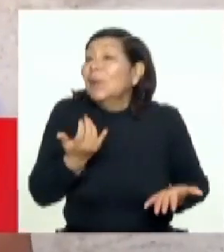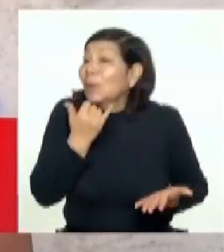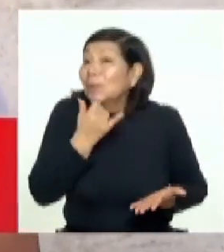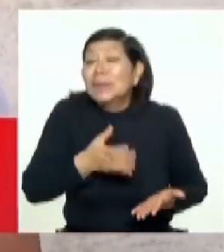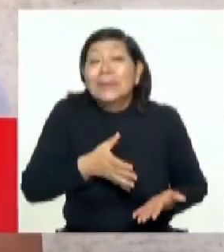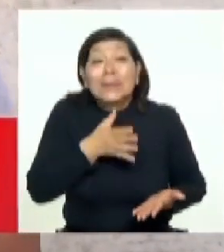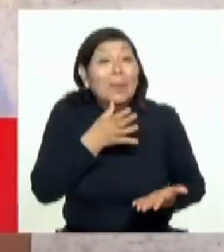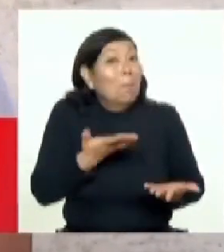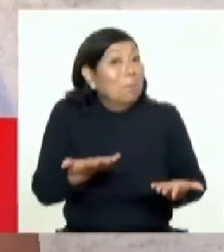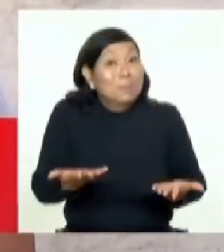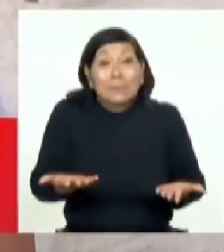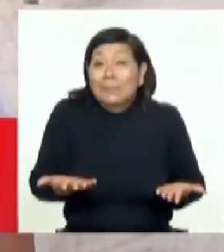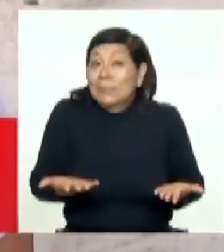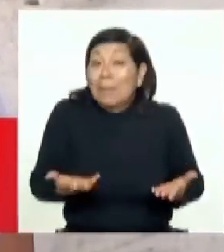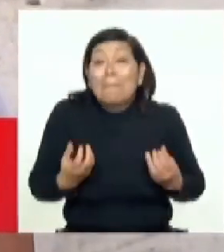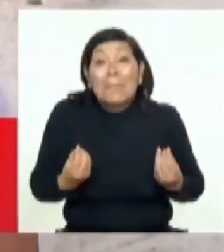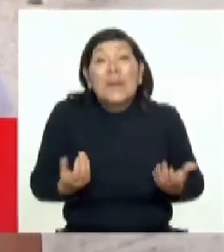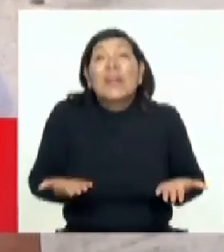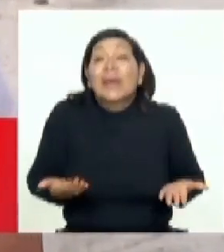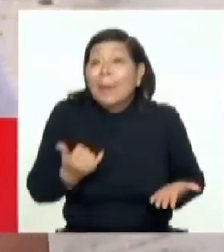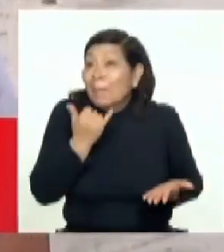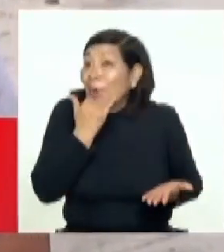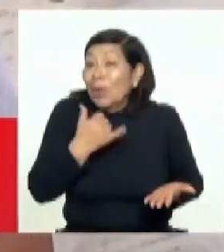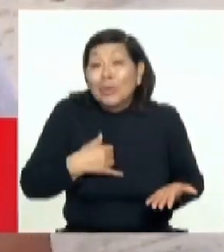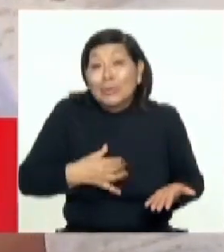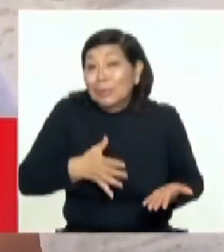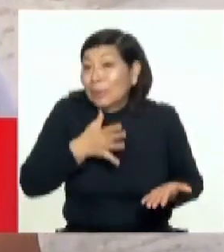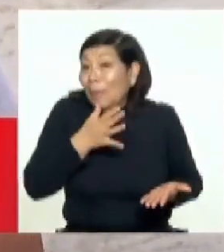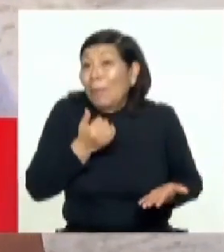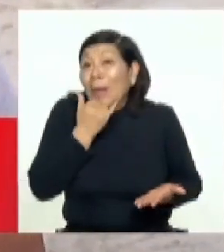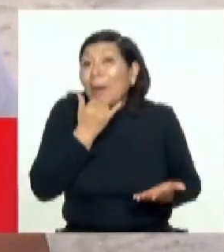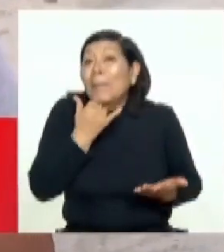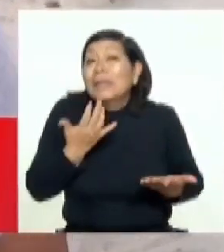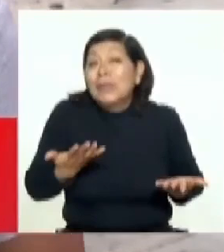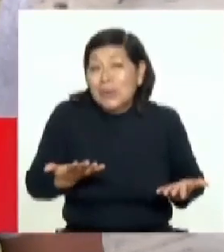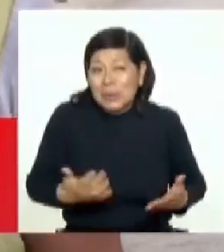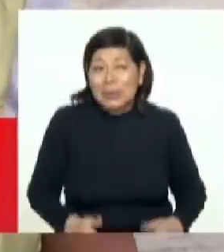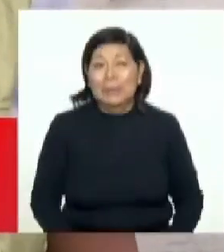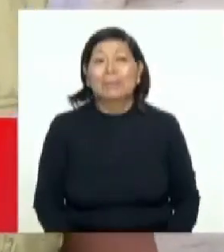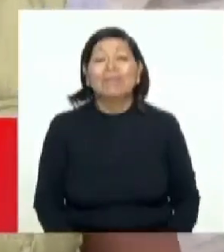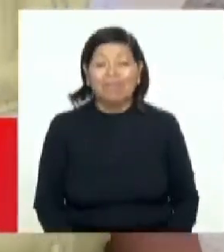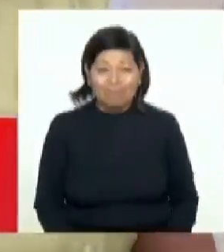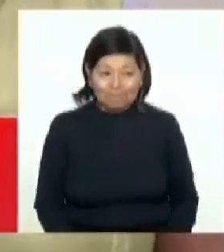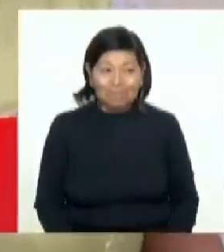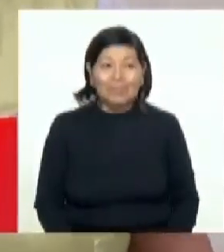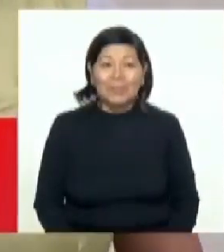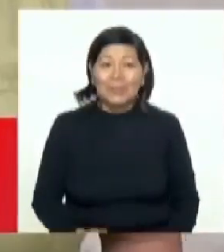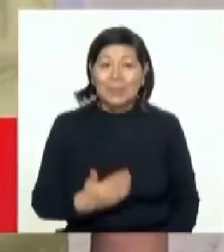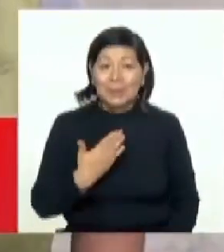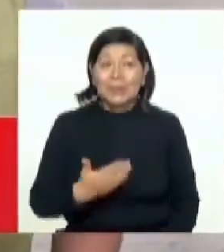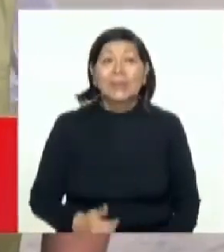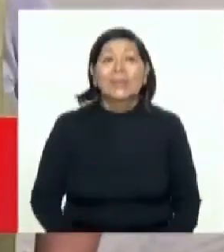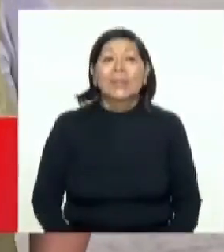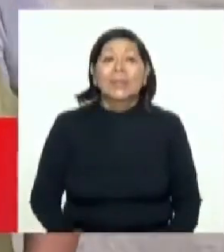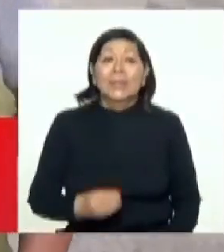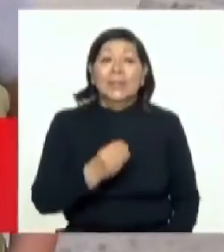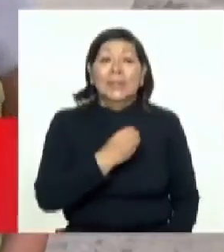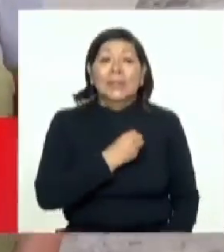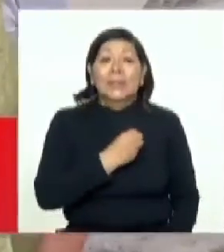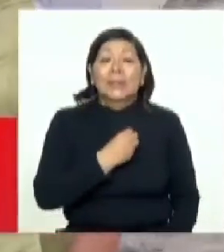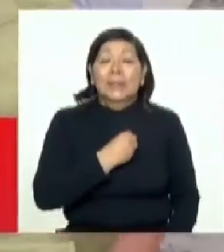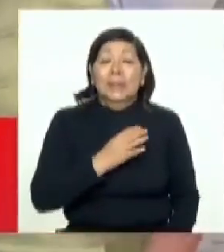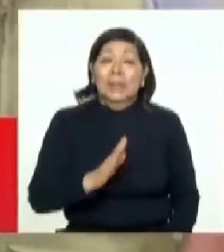sabemos por qué pasó, no sabemos realmente nada. Okay, muchas gracias, señora. Bueno, igual las condolencias del caso,